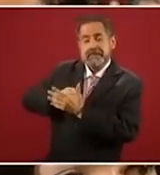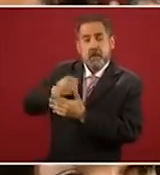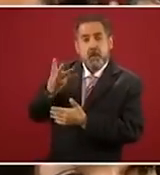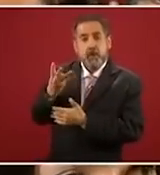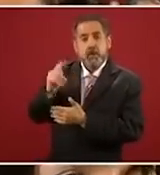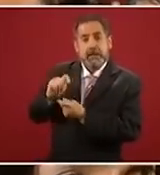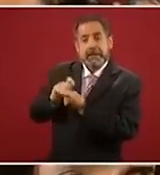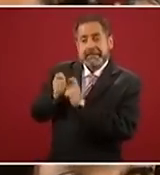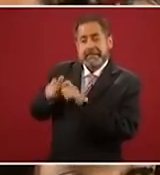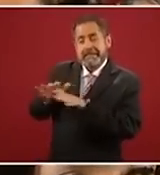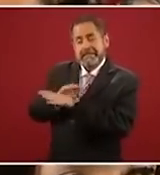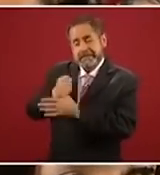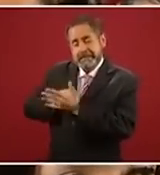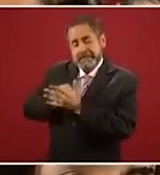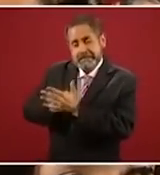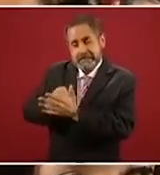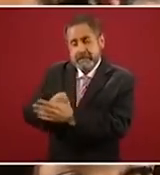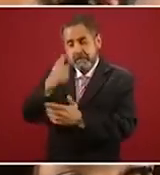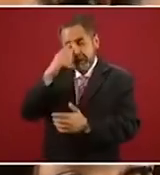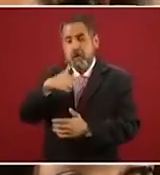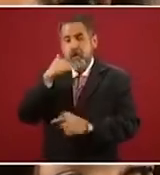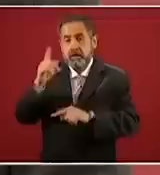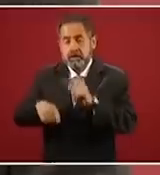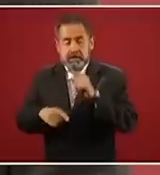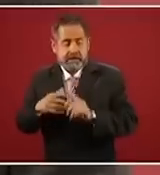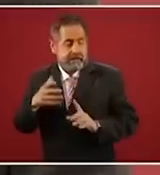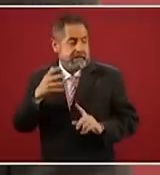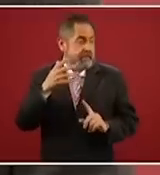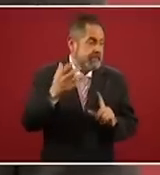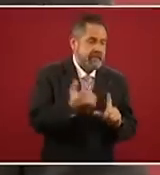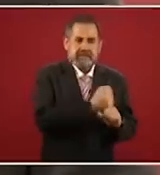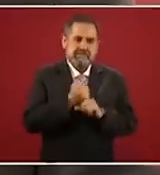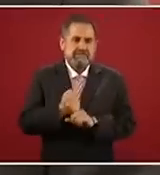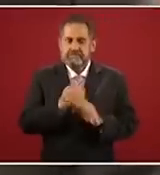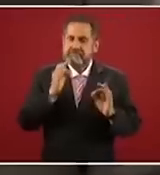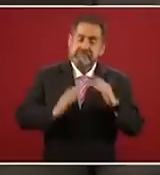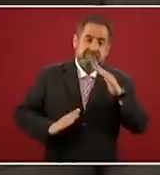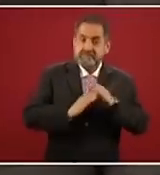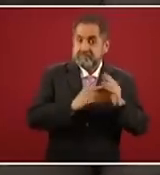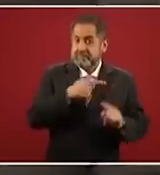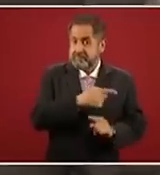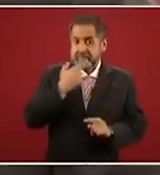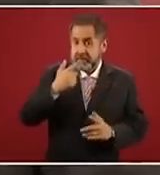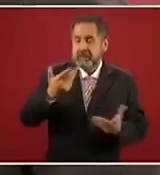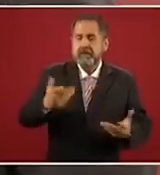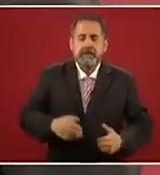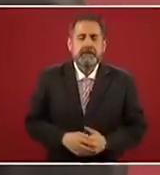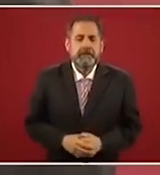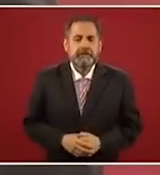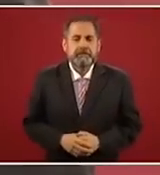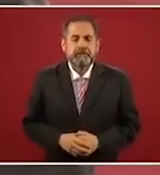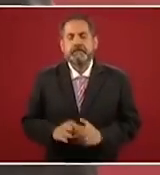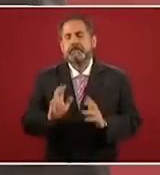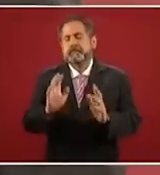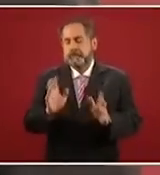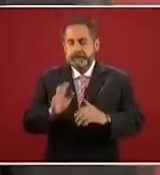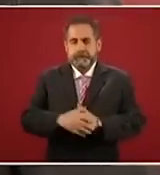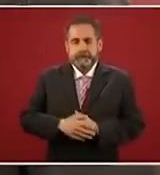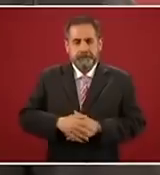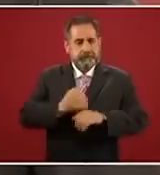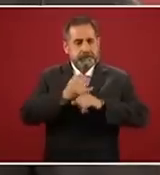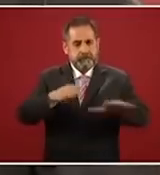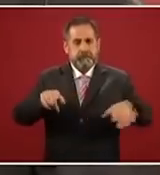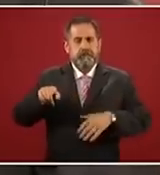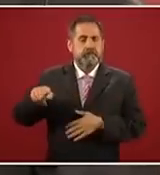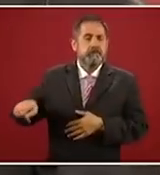para erradicar la corrupción, presidente. Bueno, ya informó el